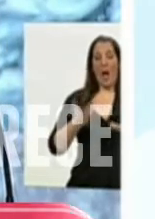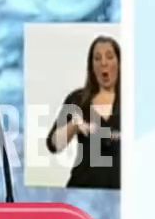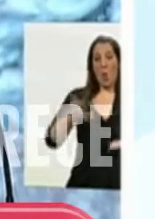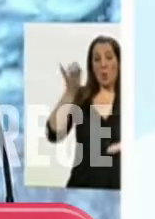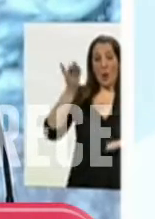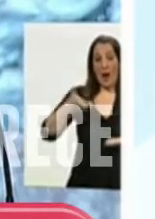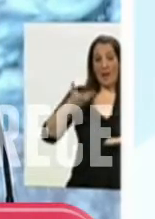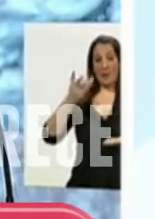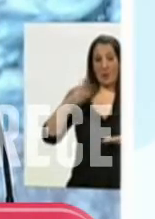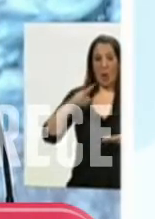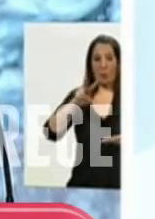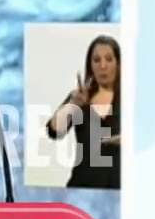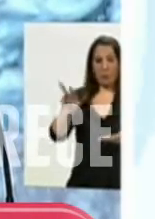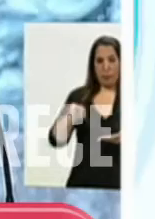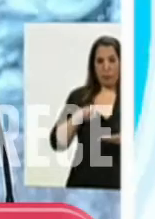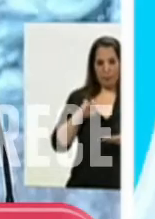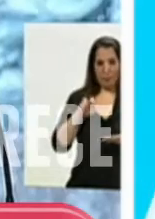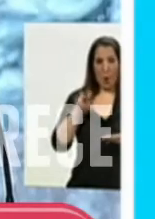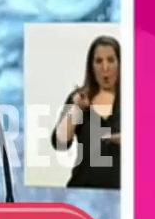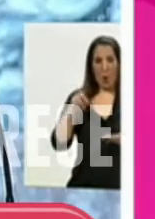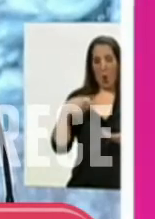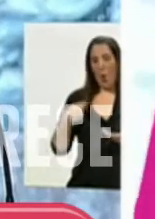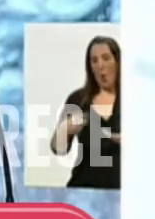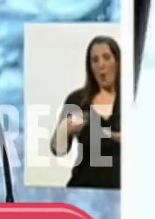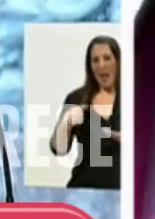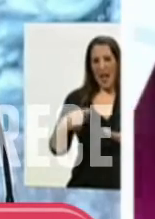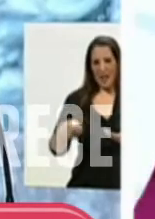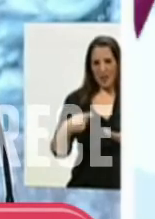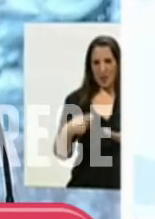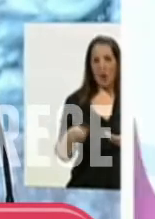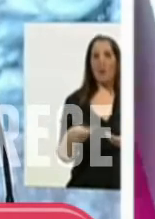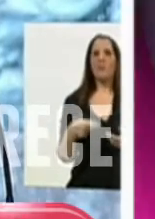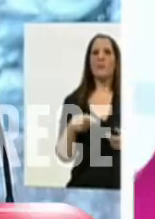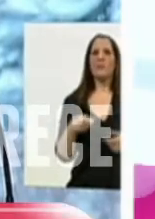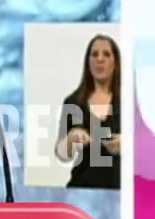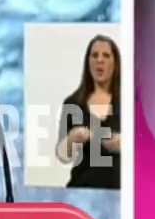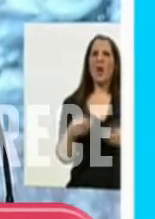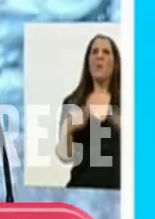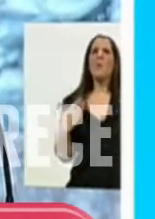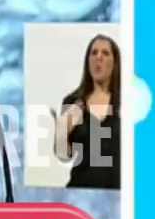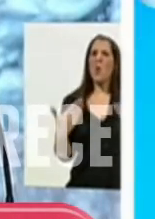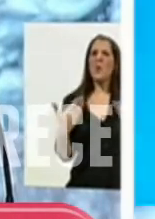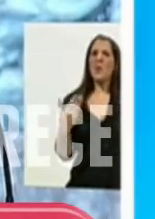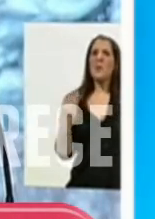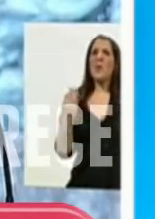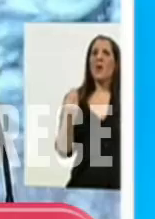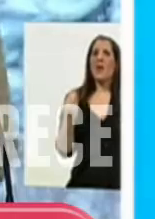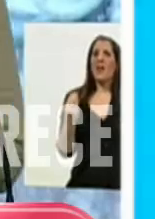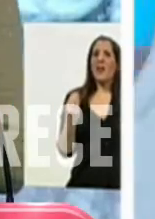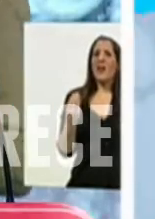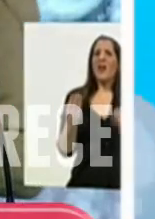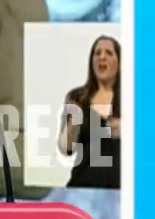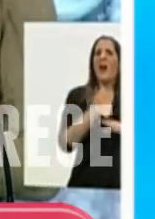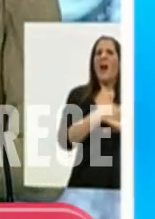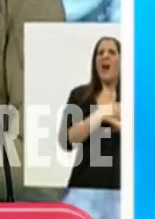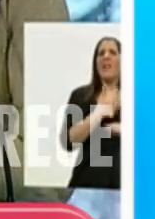Lázaro Báez o las empresas de Lázaro Báez facturaban unos 14 millones de pesos al año o cada dos años, aparentemente. Es una cantidad de dinero que llegaba y no se sabe